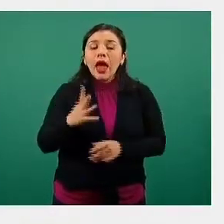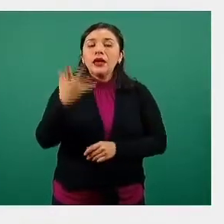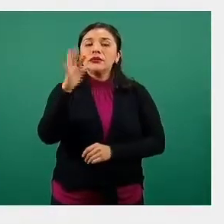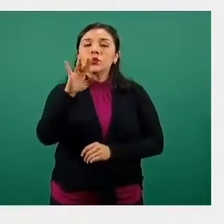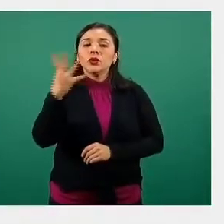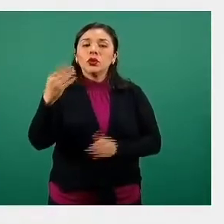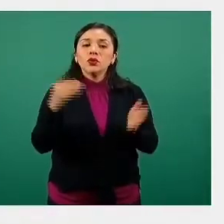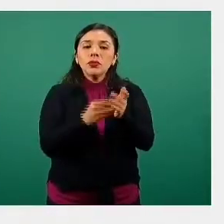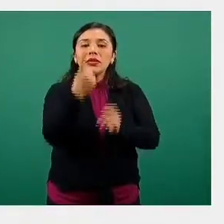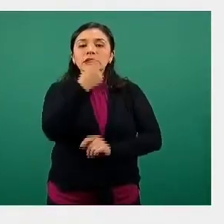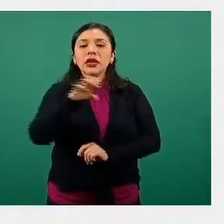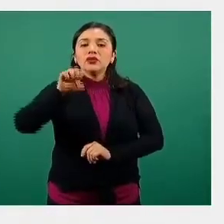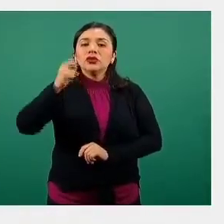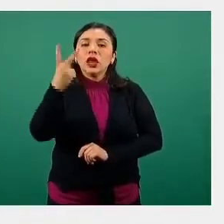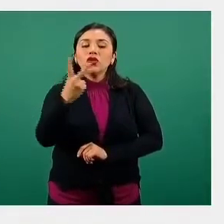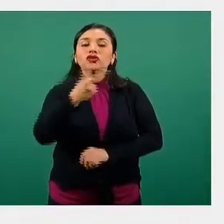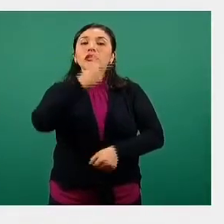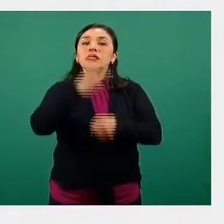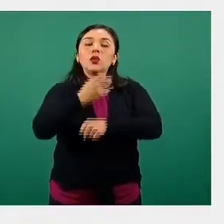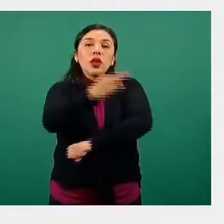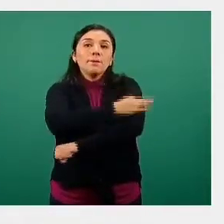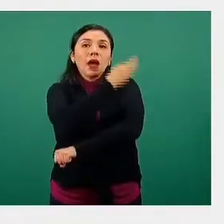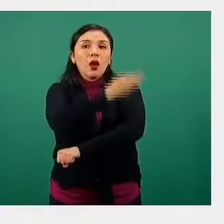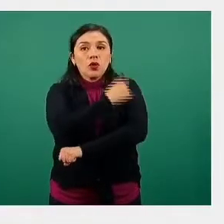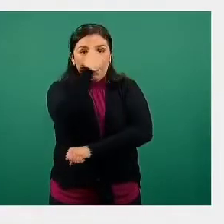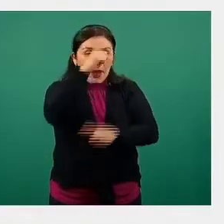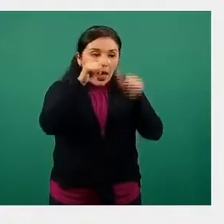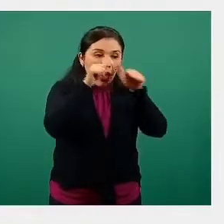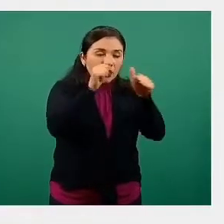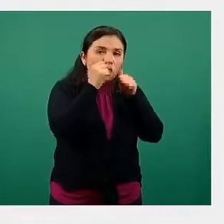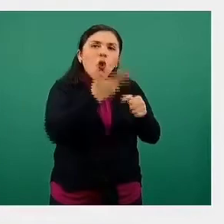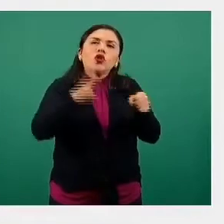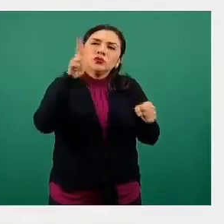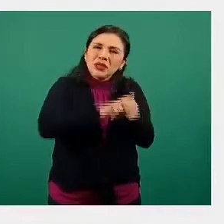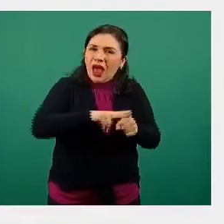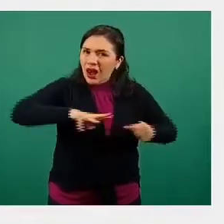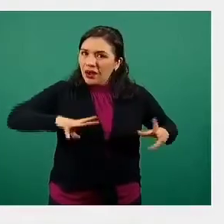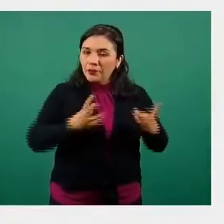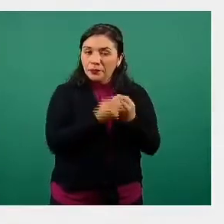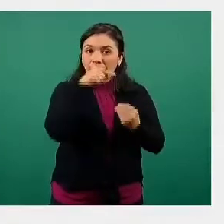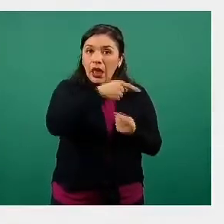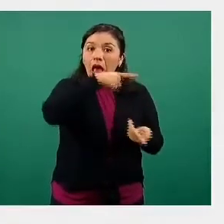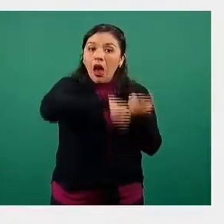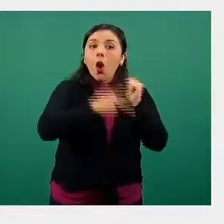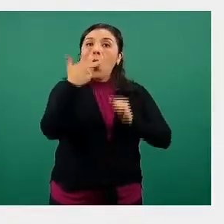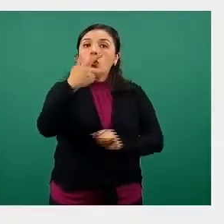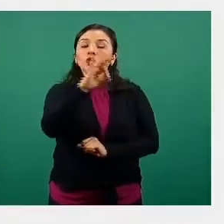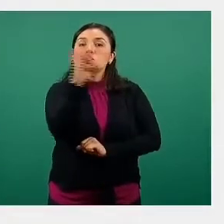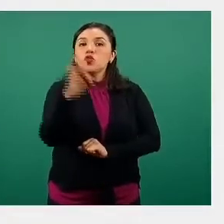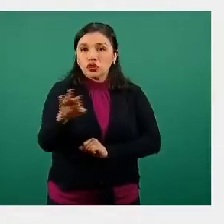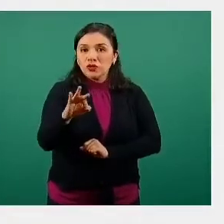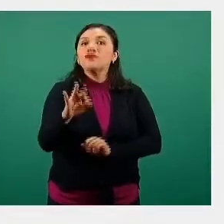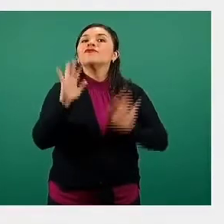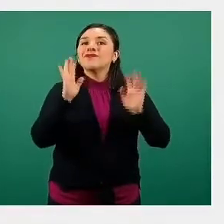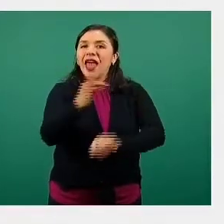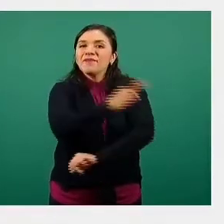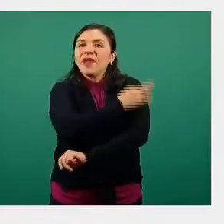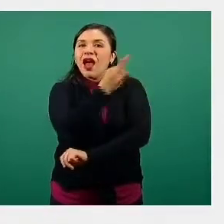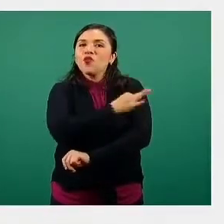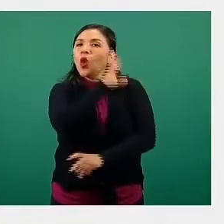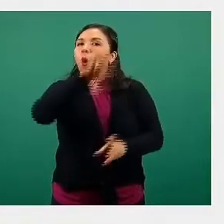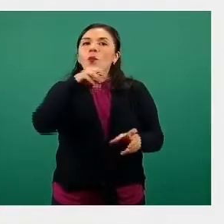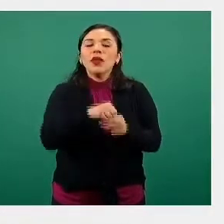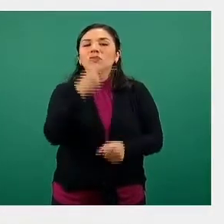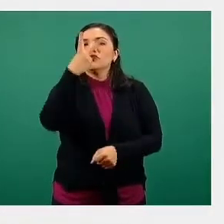54,162 son las segundas dosis para el personal de salud de primera línea, eso ya representa el 8% del personal de salud